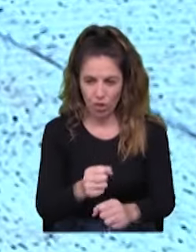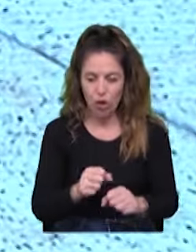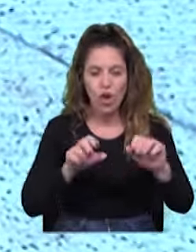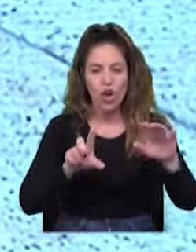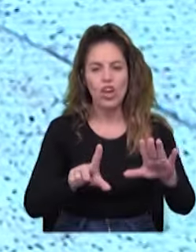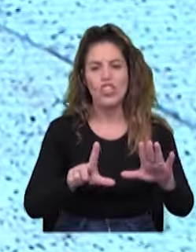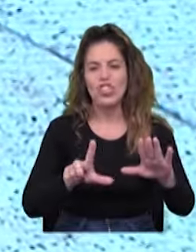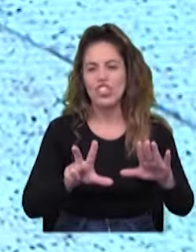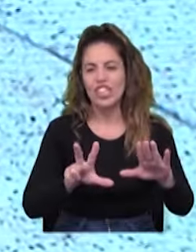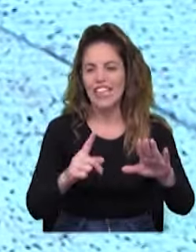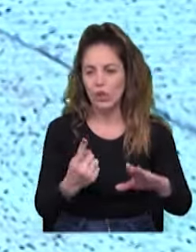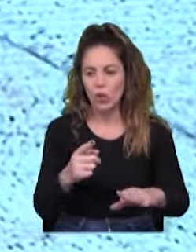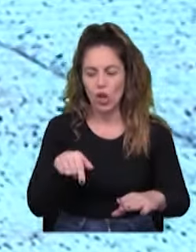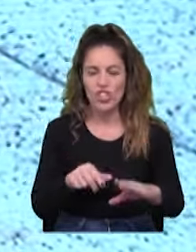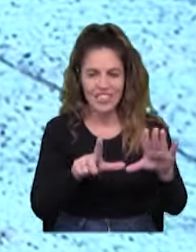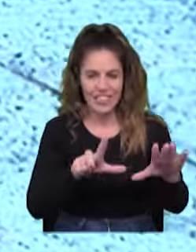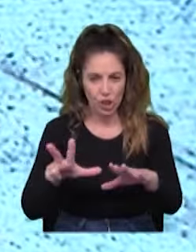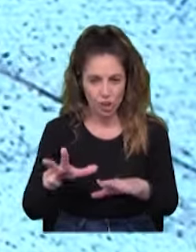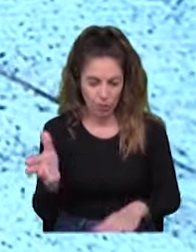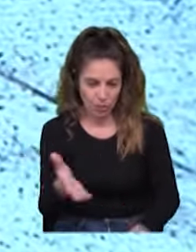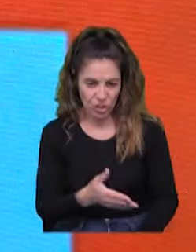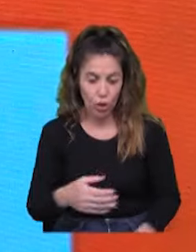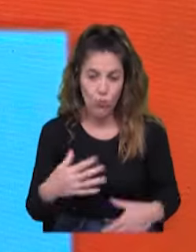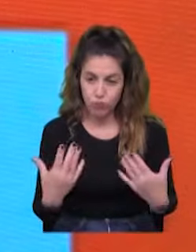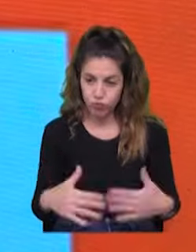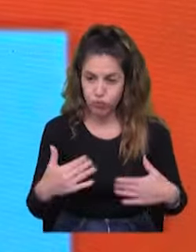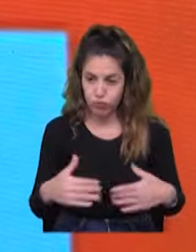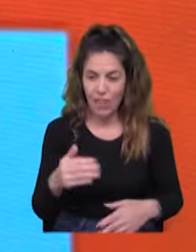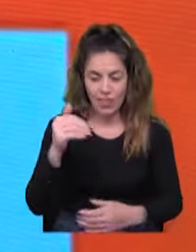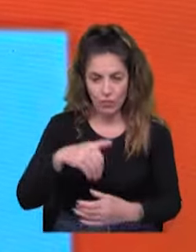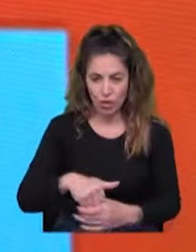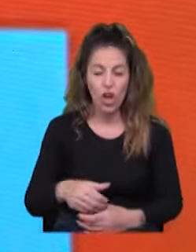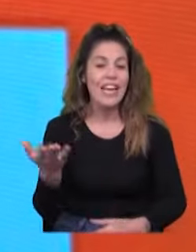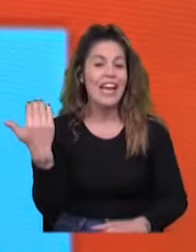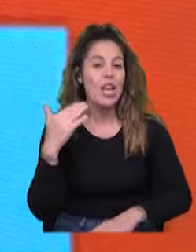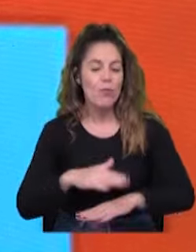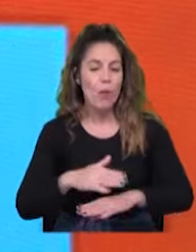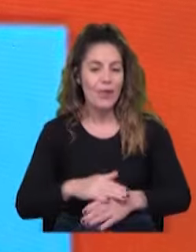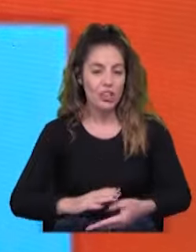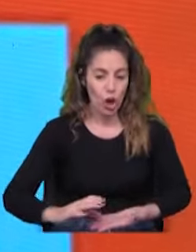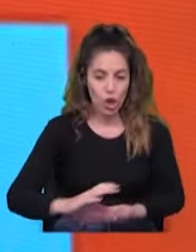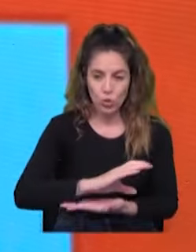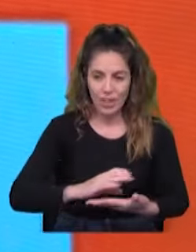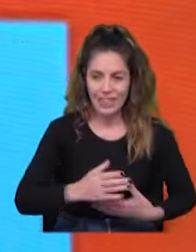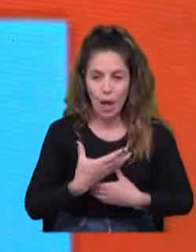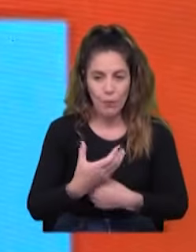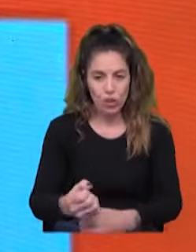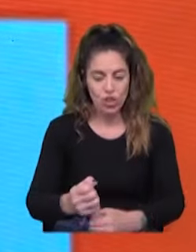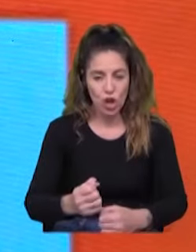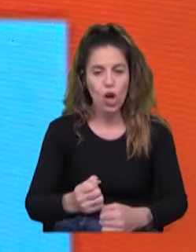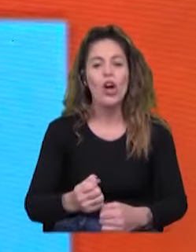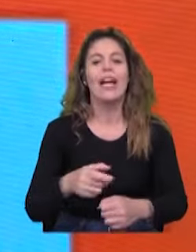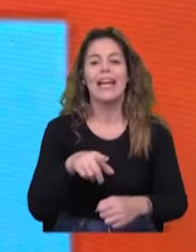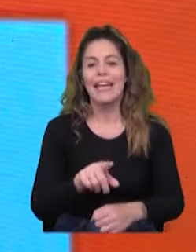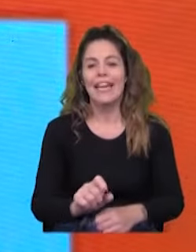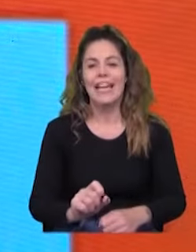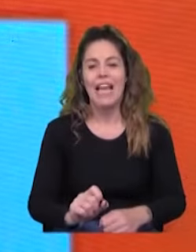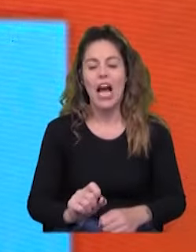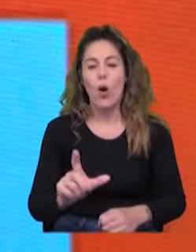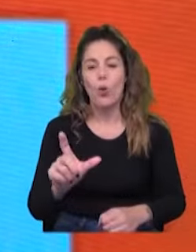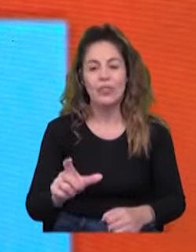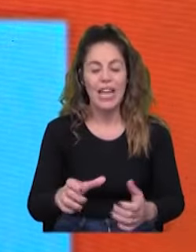81.78 por eso como decíamos es un montón de vot la ciudadanía apoyó el reajuste de pasividades según